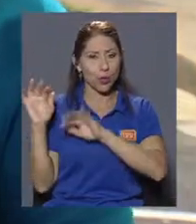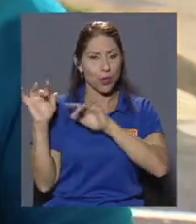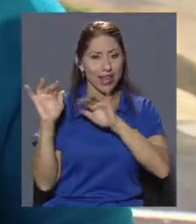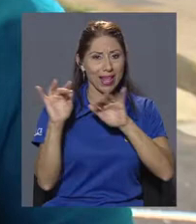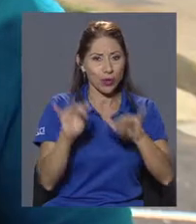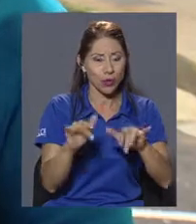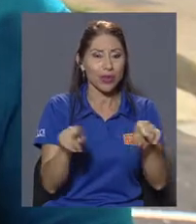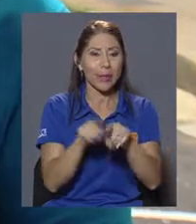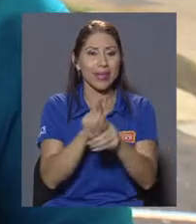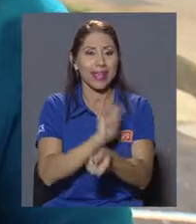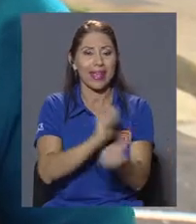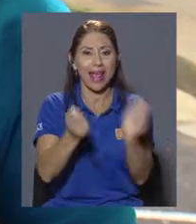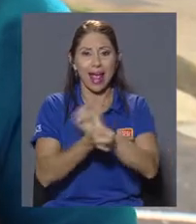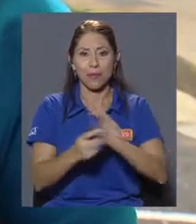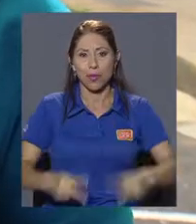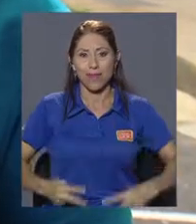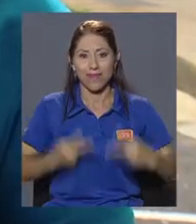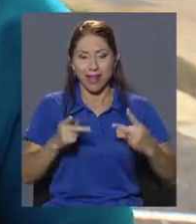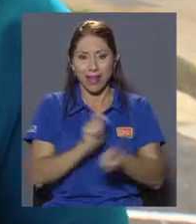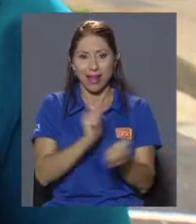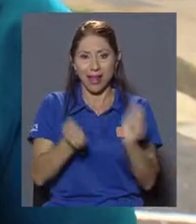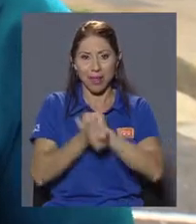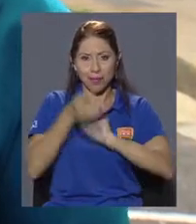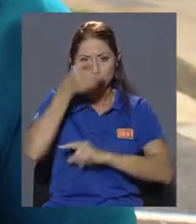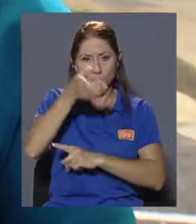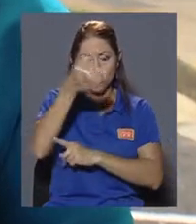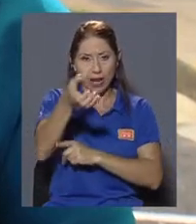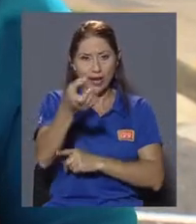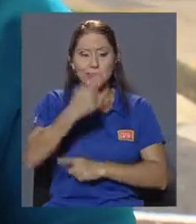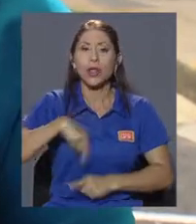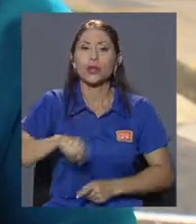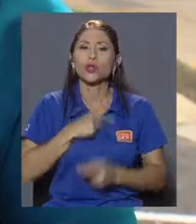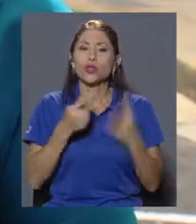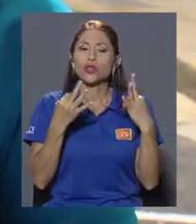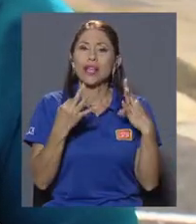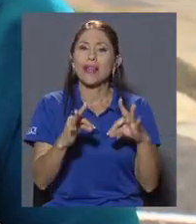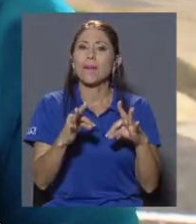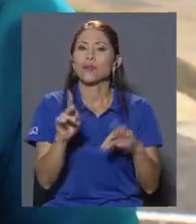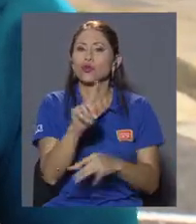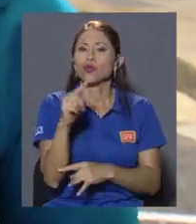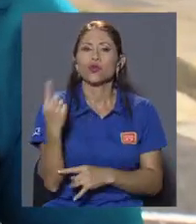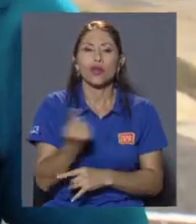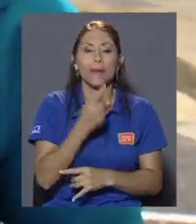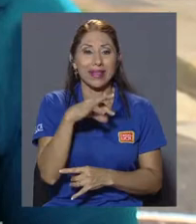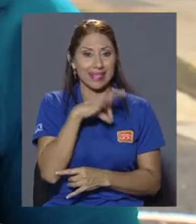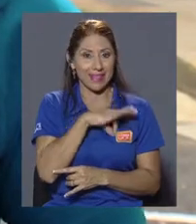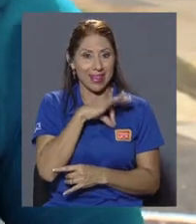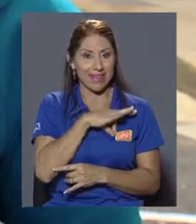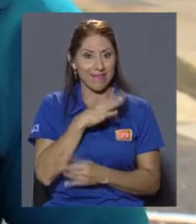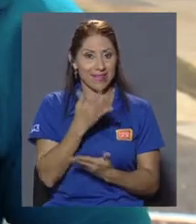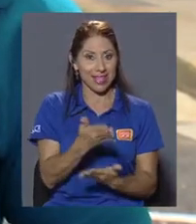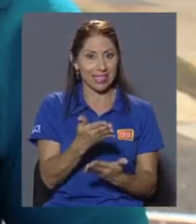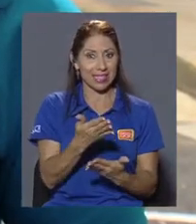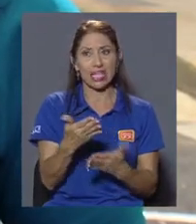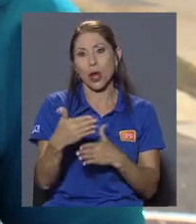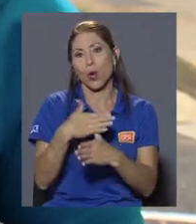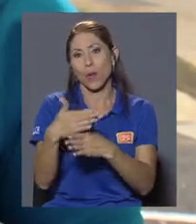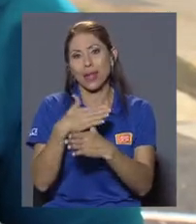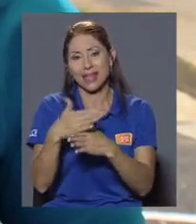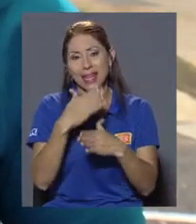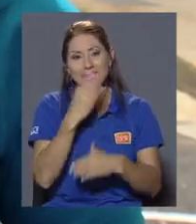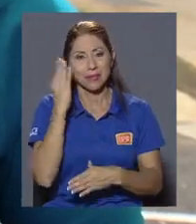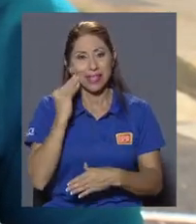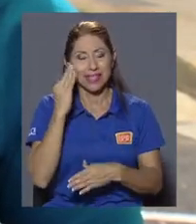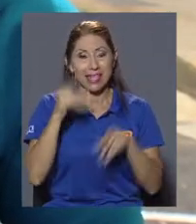y un cambio cultural. Es así que tratamos de buscar espacios donde no solamente se beneficie o se pueda compartir